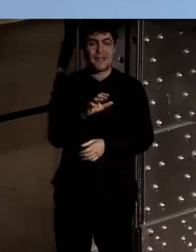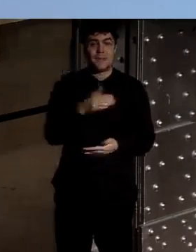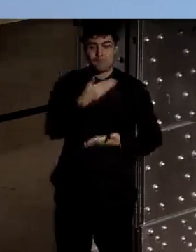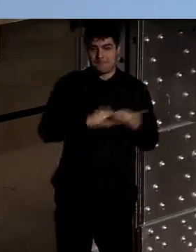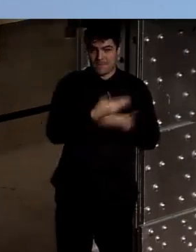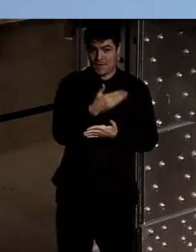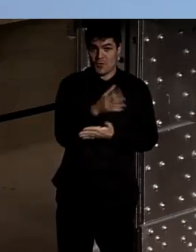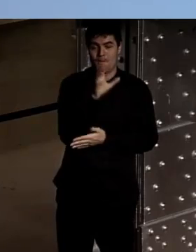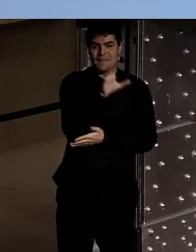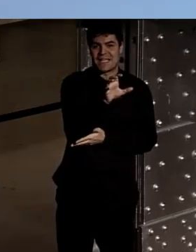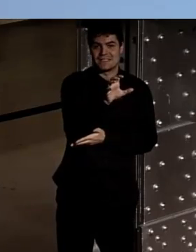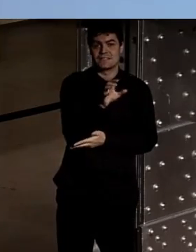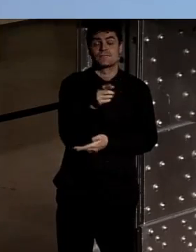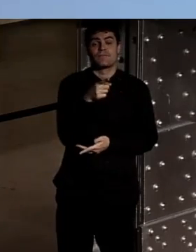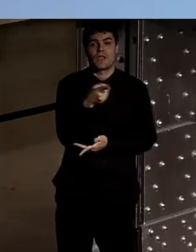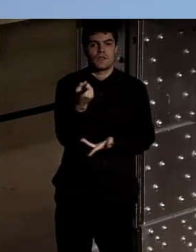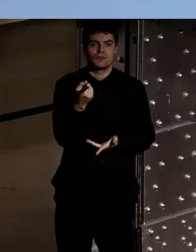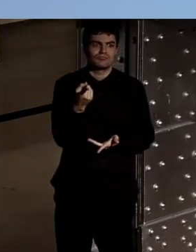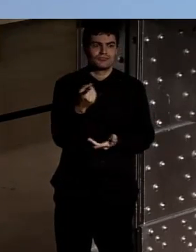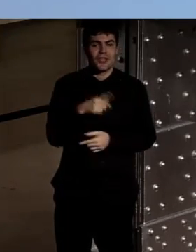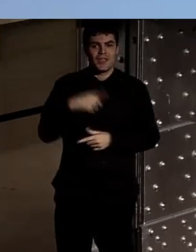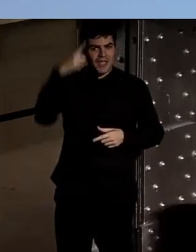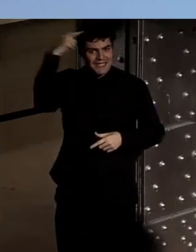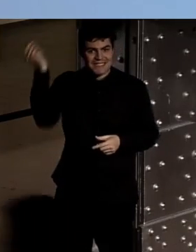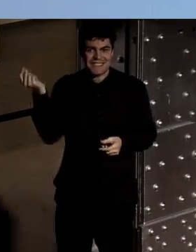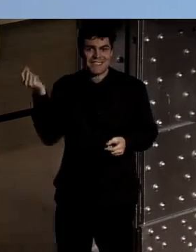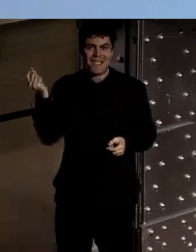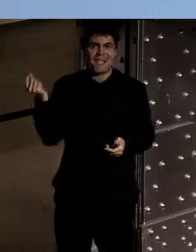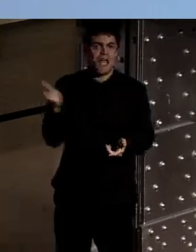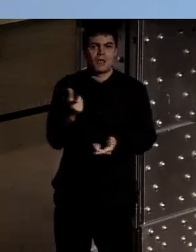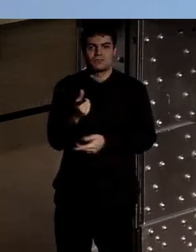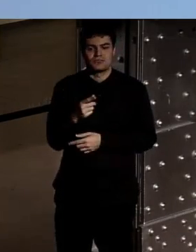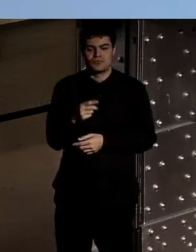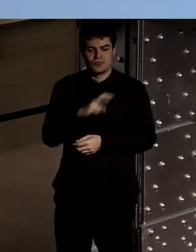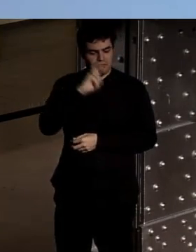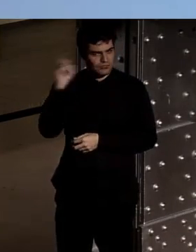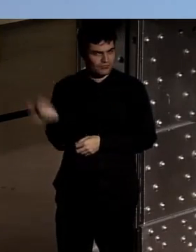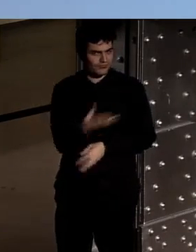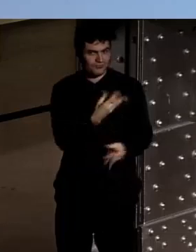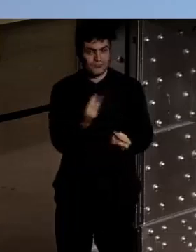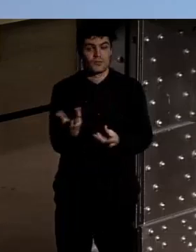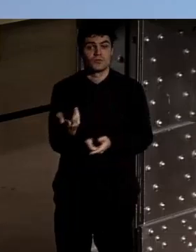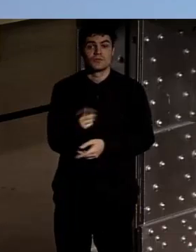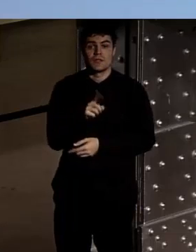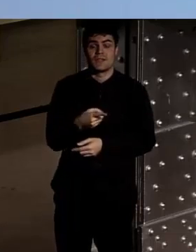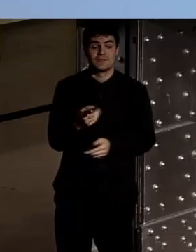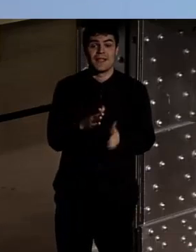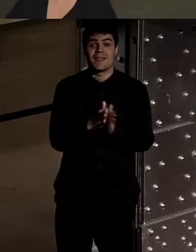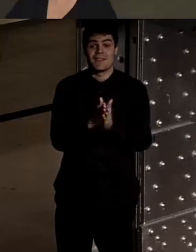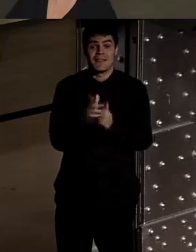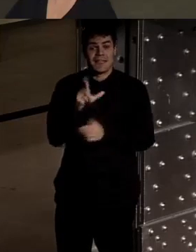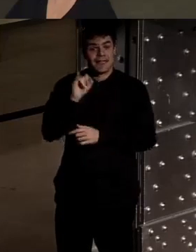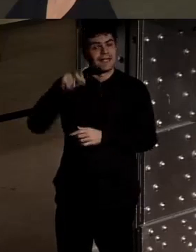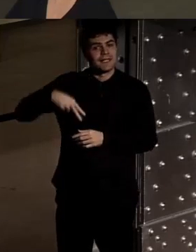conflictos en Kosovo, en Serbia, en Chechenia, en Irak, en Ruanda y muchos más. Y Lindsay Addario, la autora del libro, en